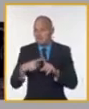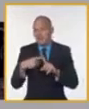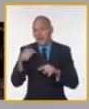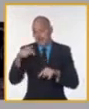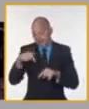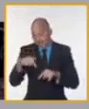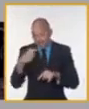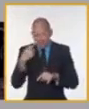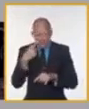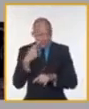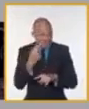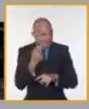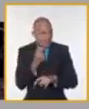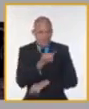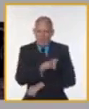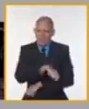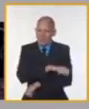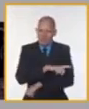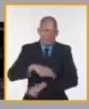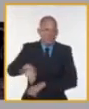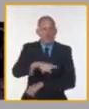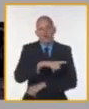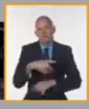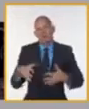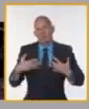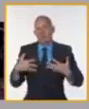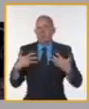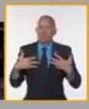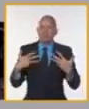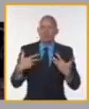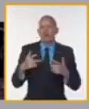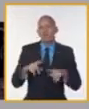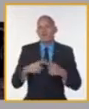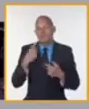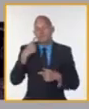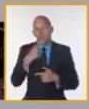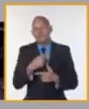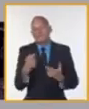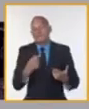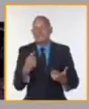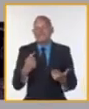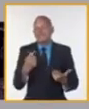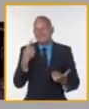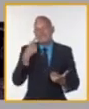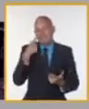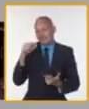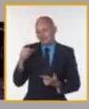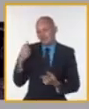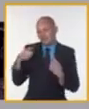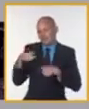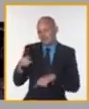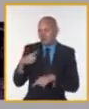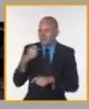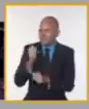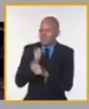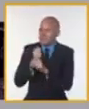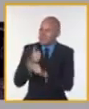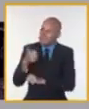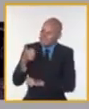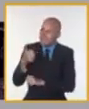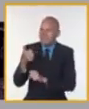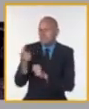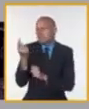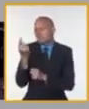no lograr generalizar las mejores experiencias, ni superar obstáculos y limitaciones de recursos, así como aprovechar